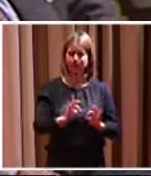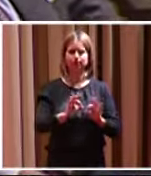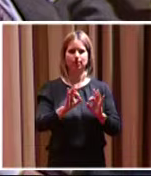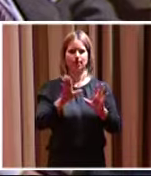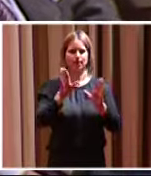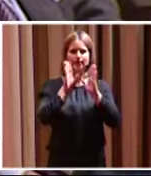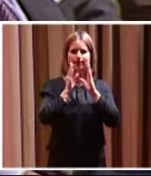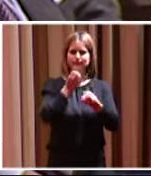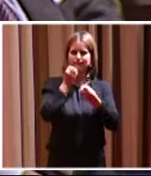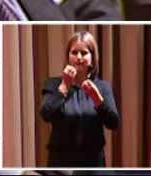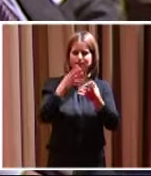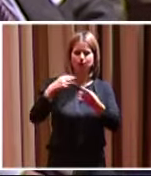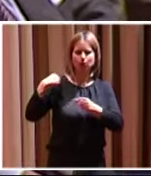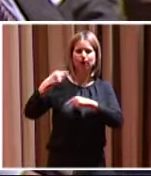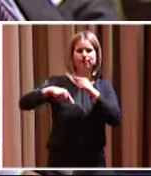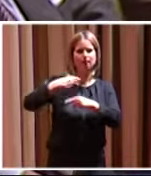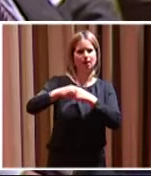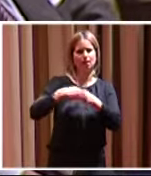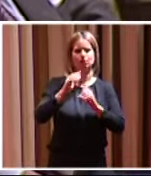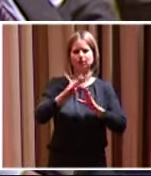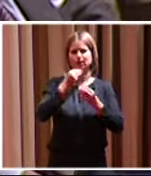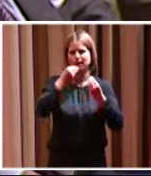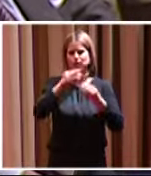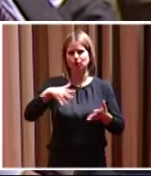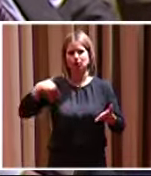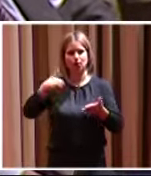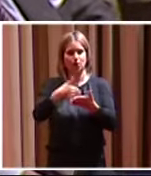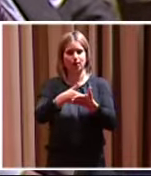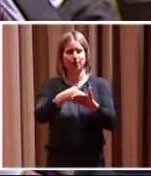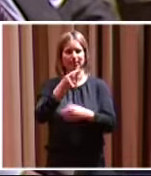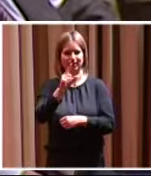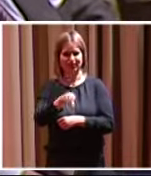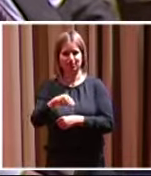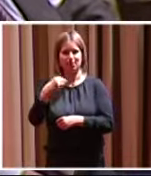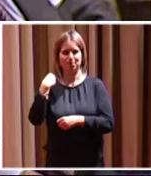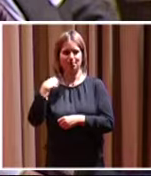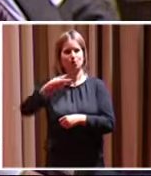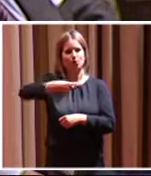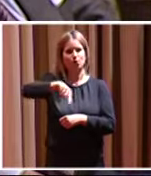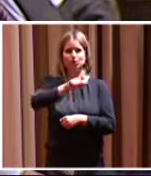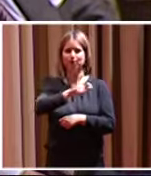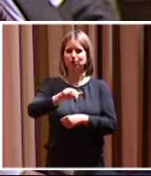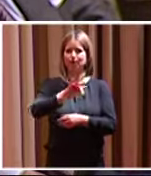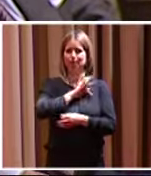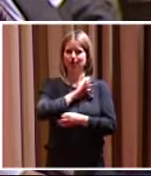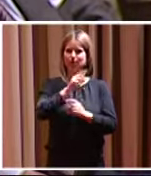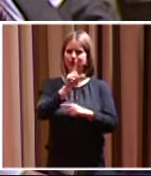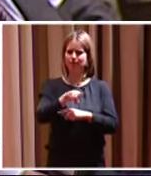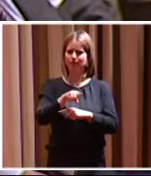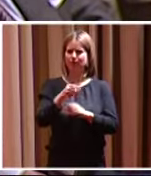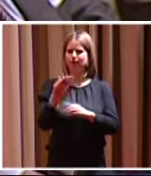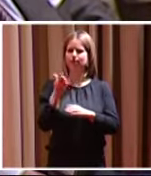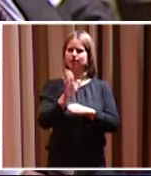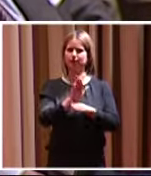la tradición arraigada en nuestra historia y al mismo tiempo representáis también un